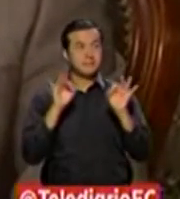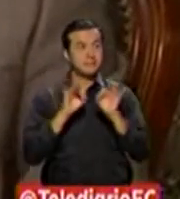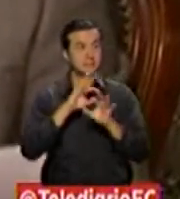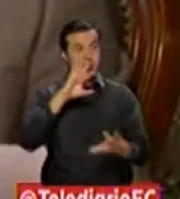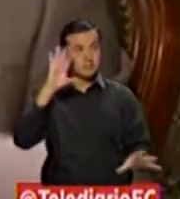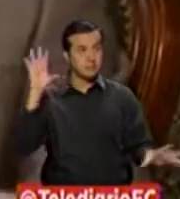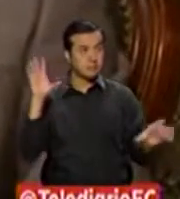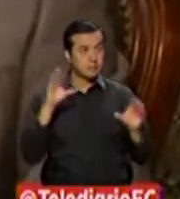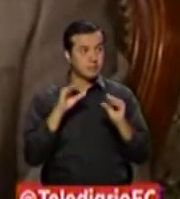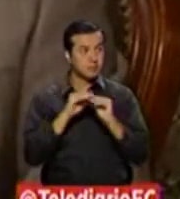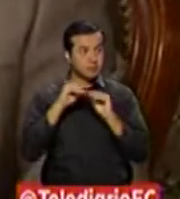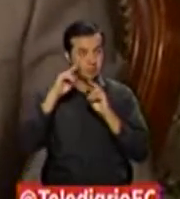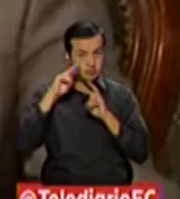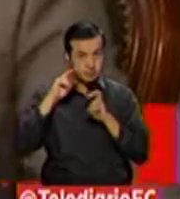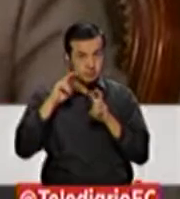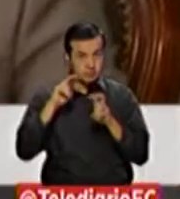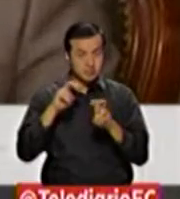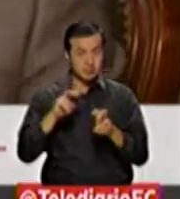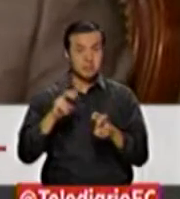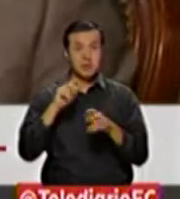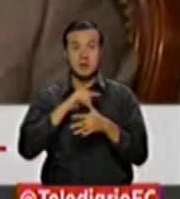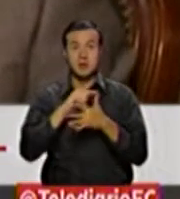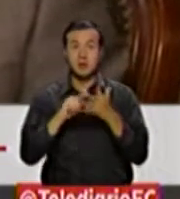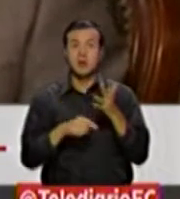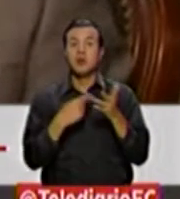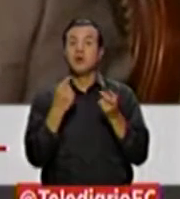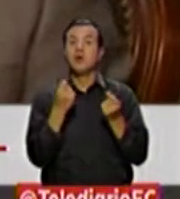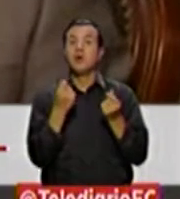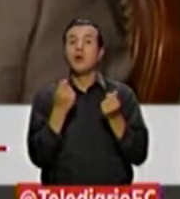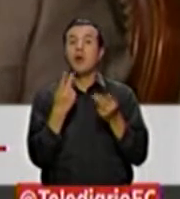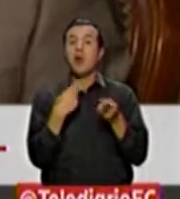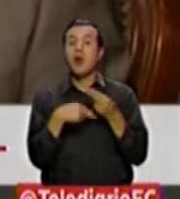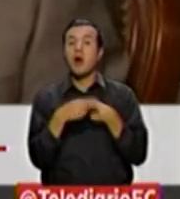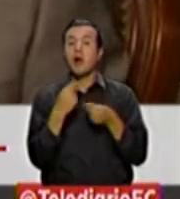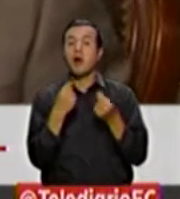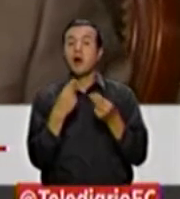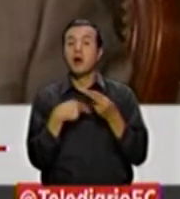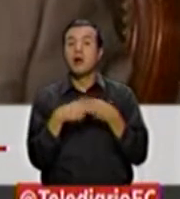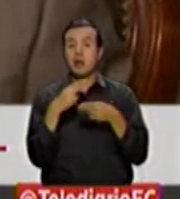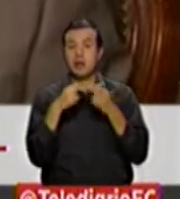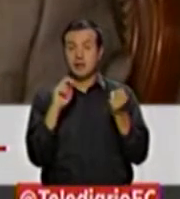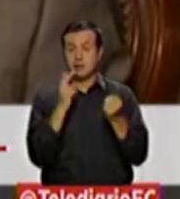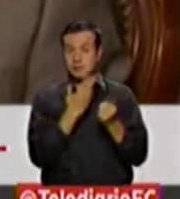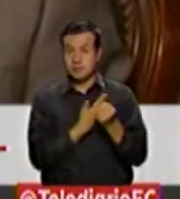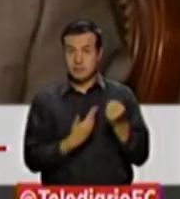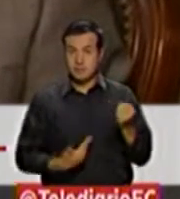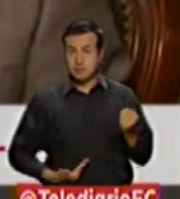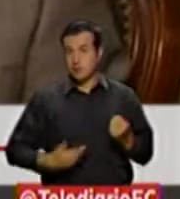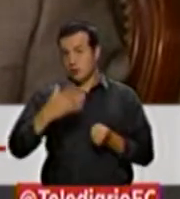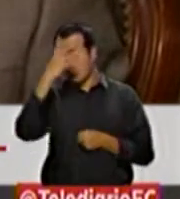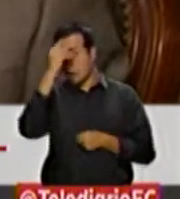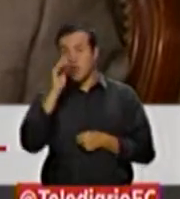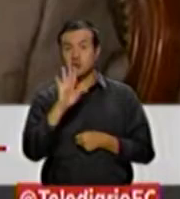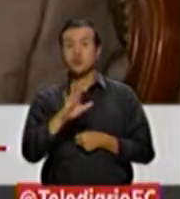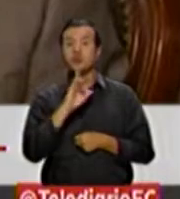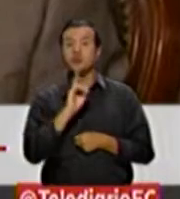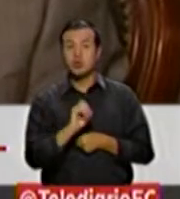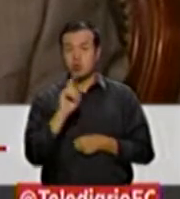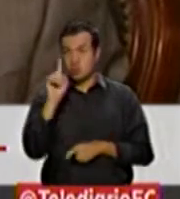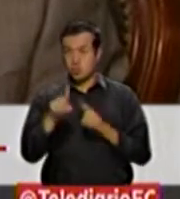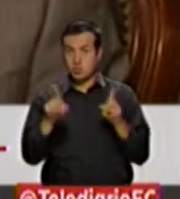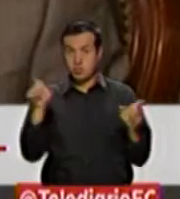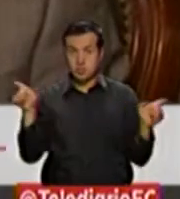desentrañando cómo funcionaba la plata de lavado del ex vicepresidente Jorge Glass, su tío y otras